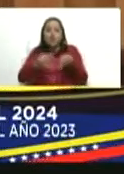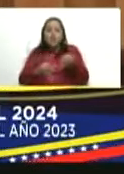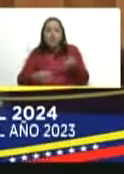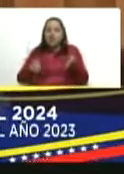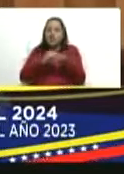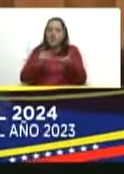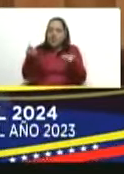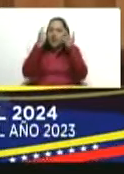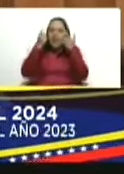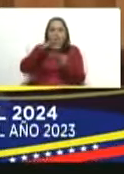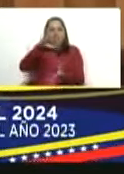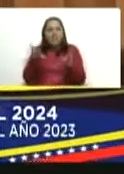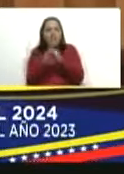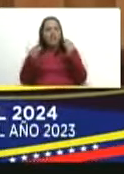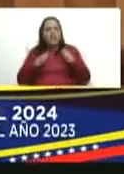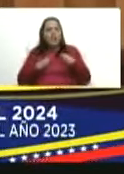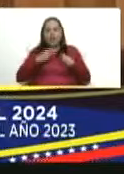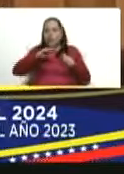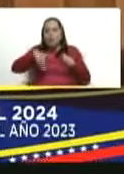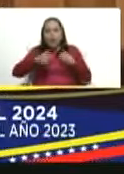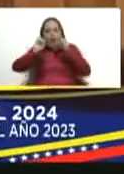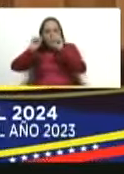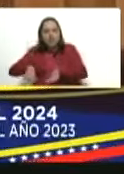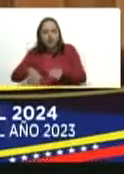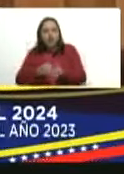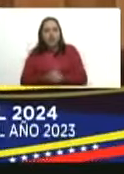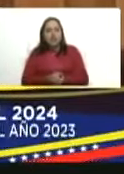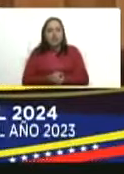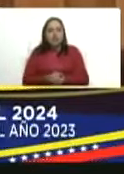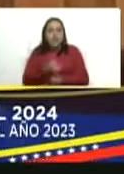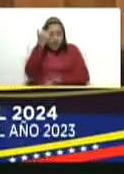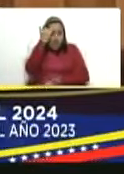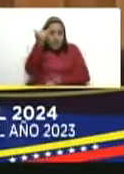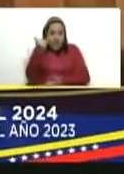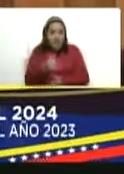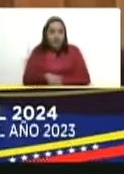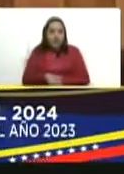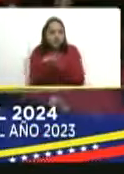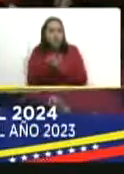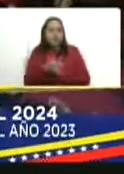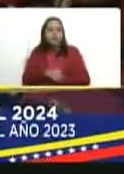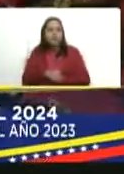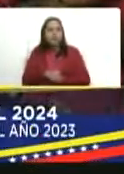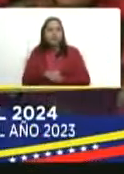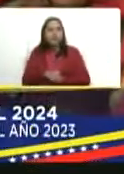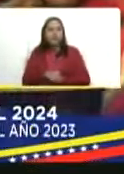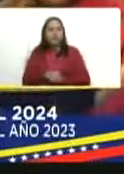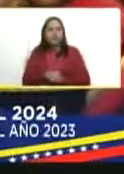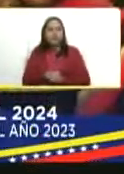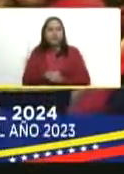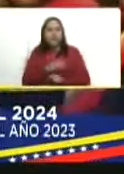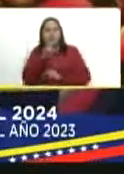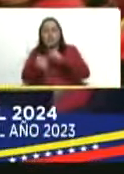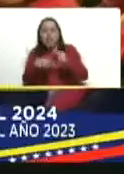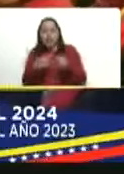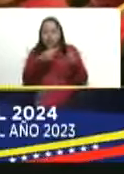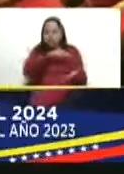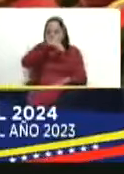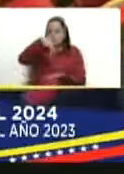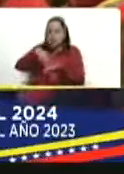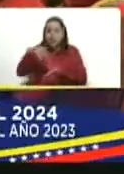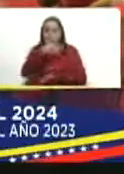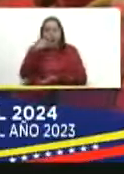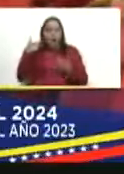y readaptarse a la vida. No podemos abandonar la utopía de que el hombre pueda y salir mejor